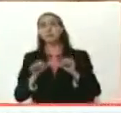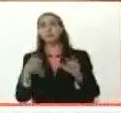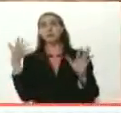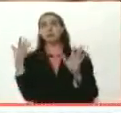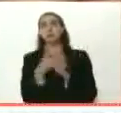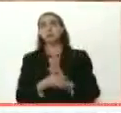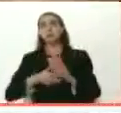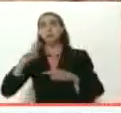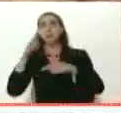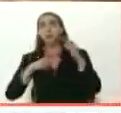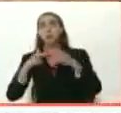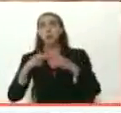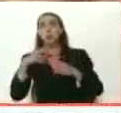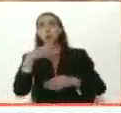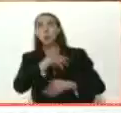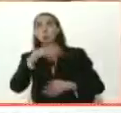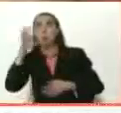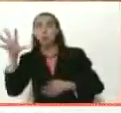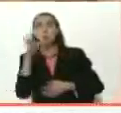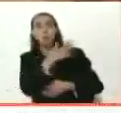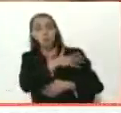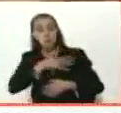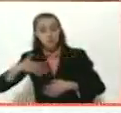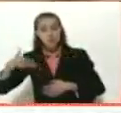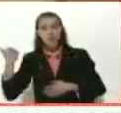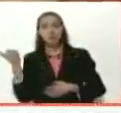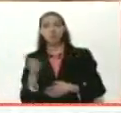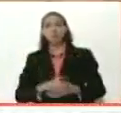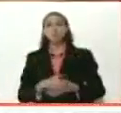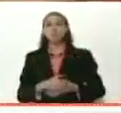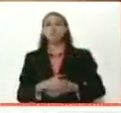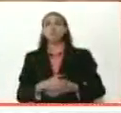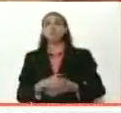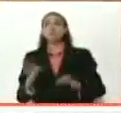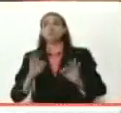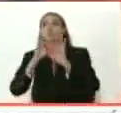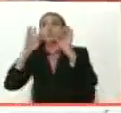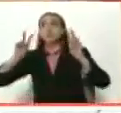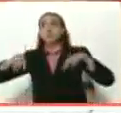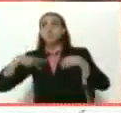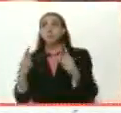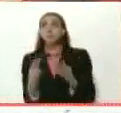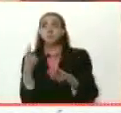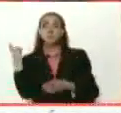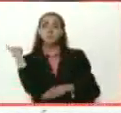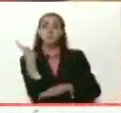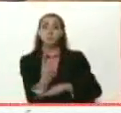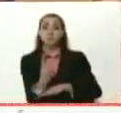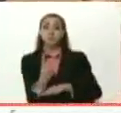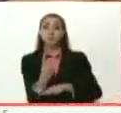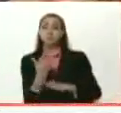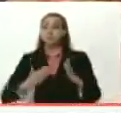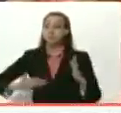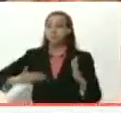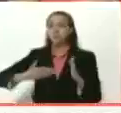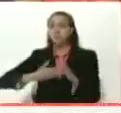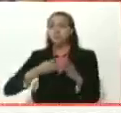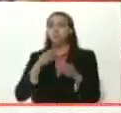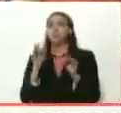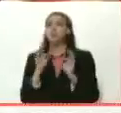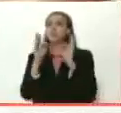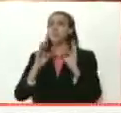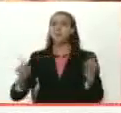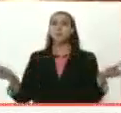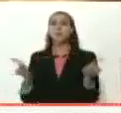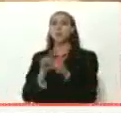la construcción del Estado soberano que queremos. Las medidas coercitivas unilaterales han estallado como